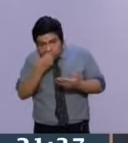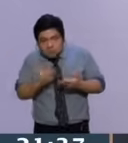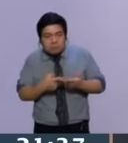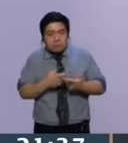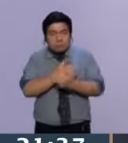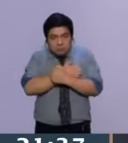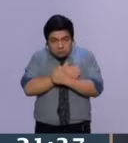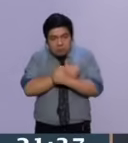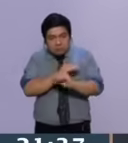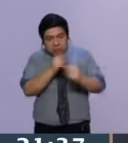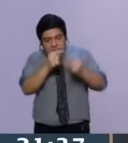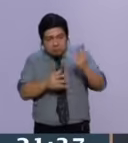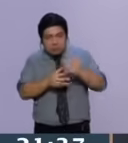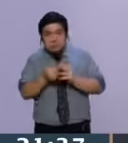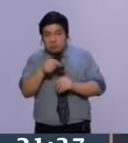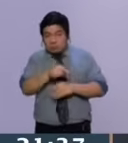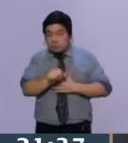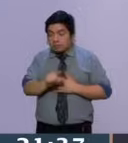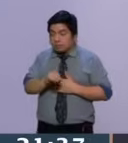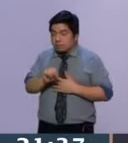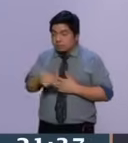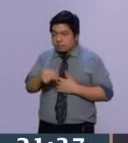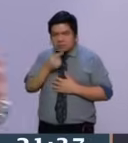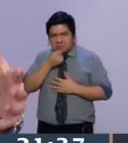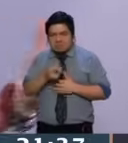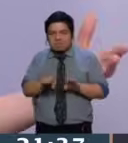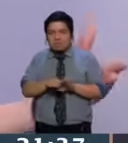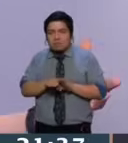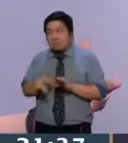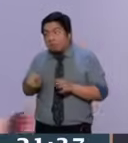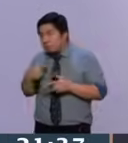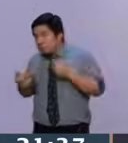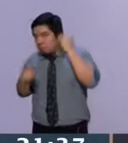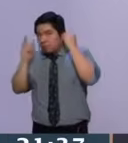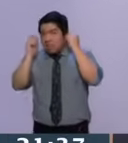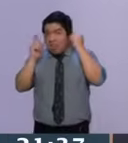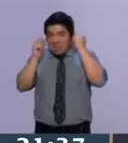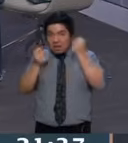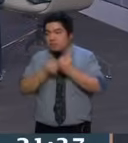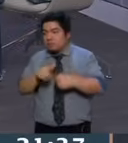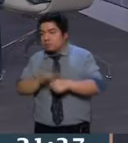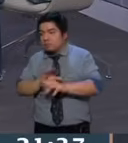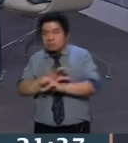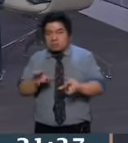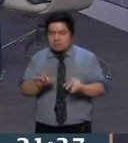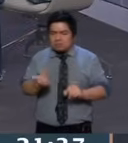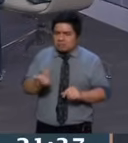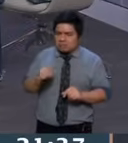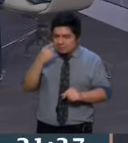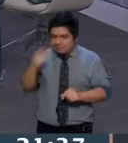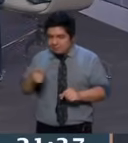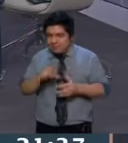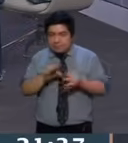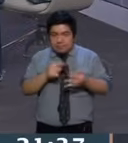formación adecuada, etcétera. Entonces, lo que plantea Salomón justamente no es justificar porque hubo una beca, un sistema de cuidados. Es más bien entender que